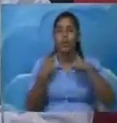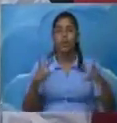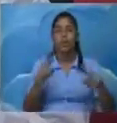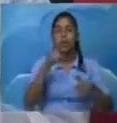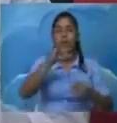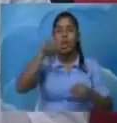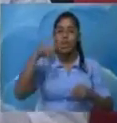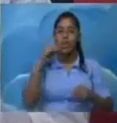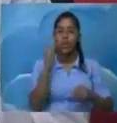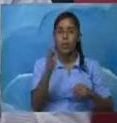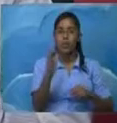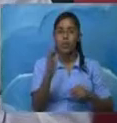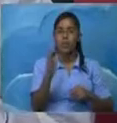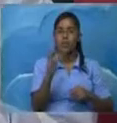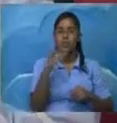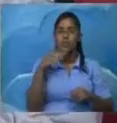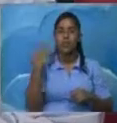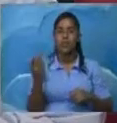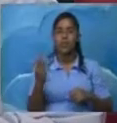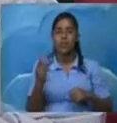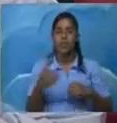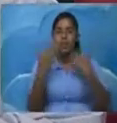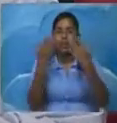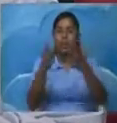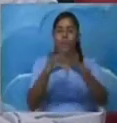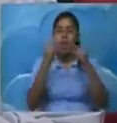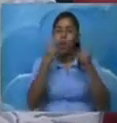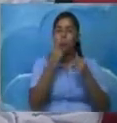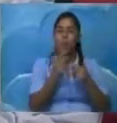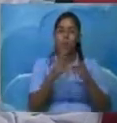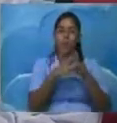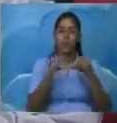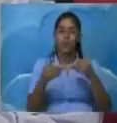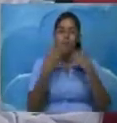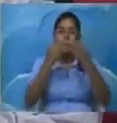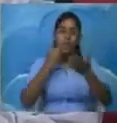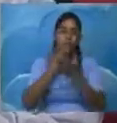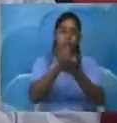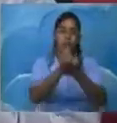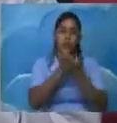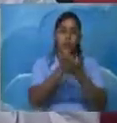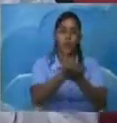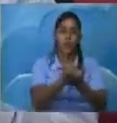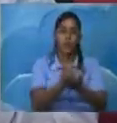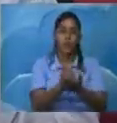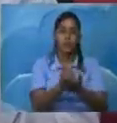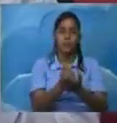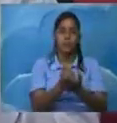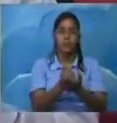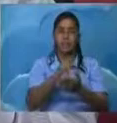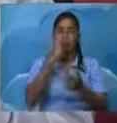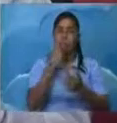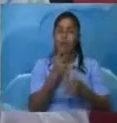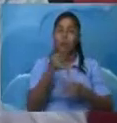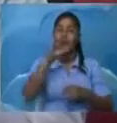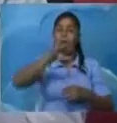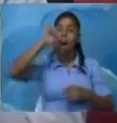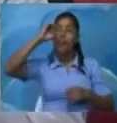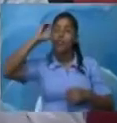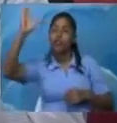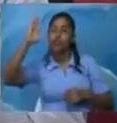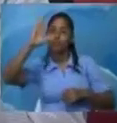Jehová. Y el que da al pobre, o el que así, el que da al pobre a Jehová le está